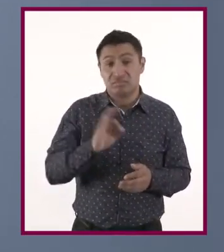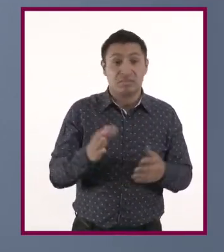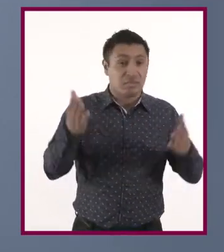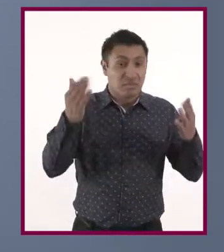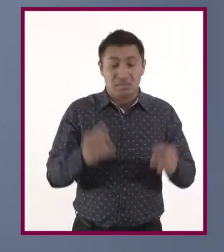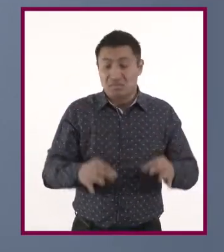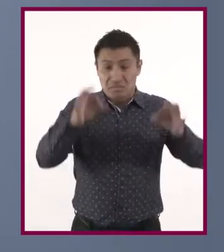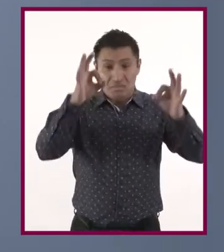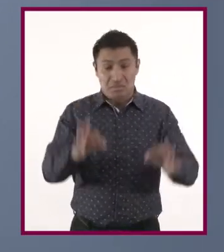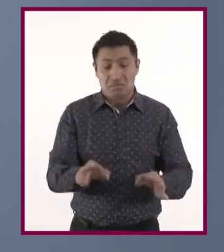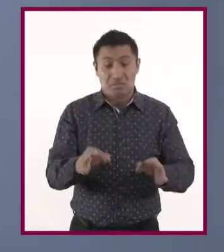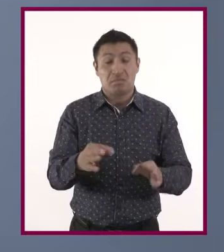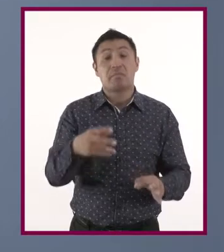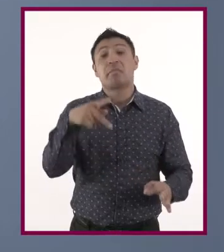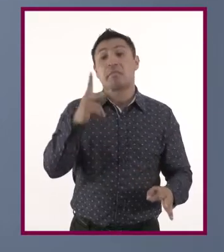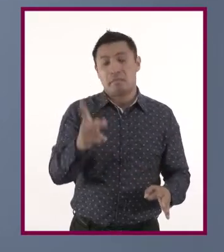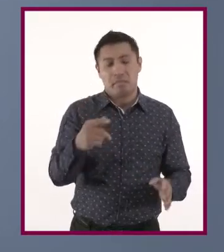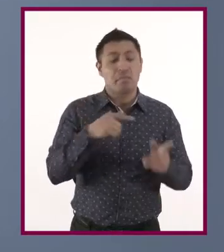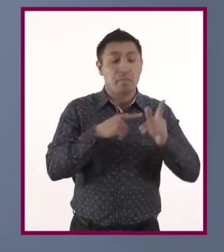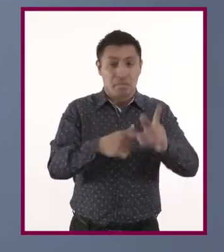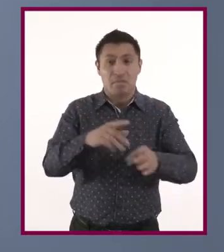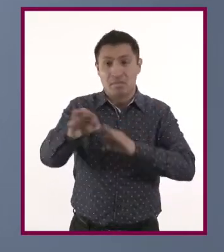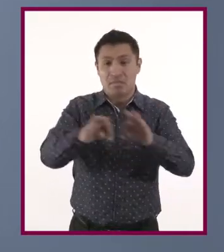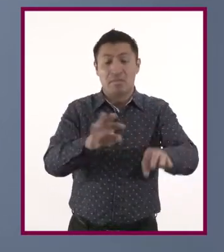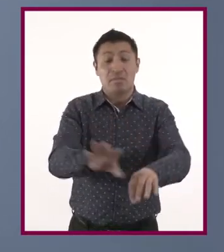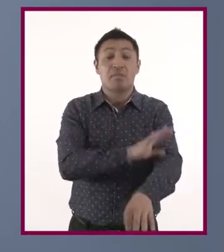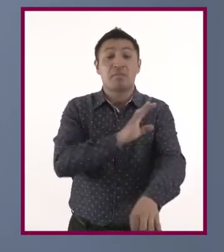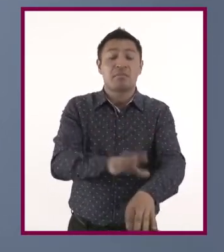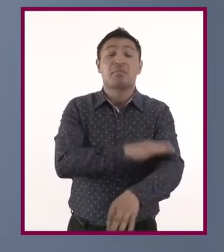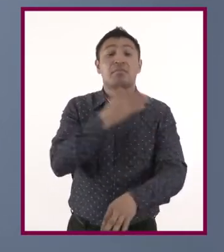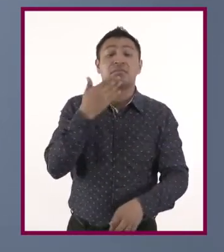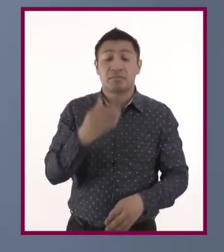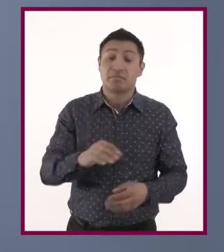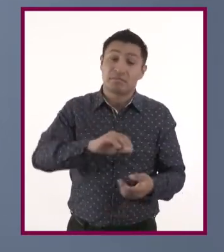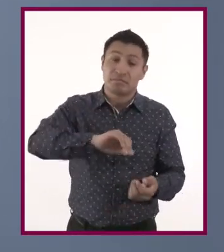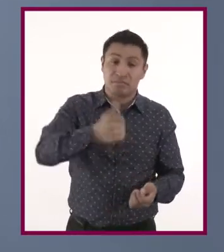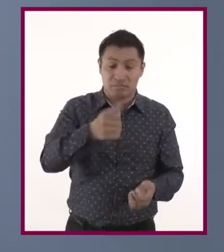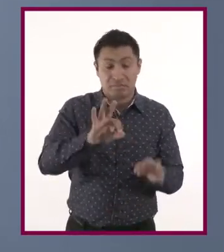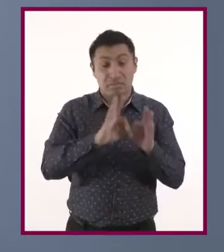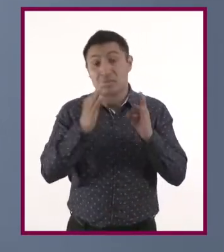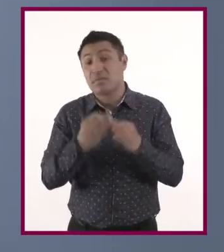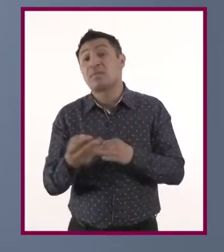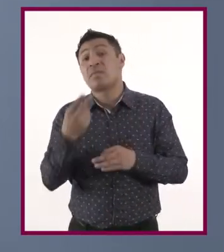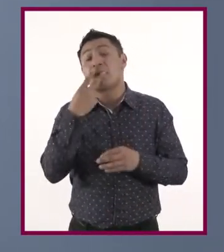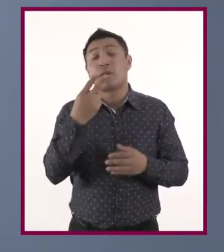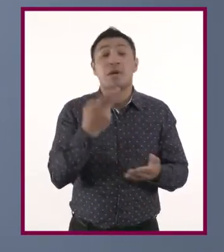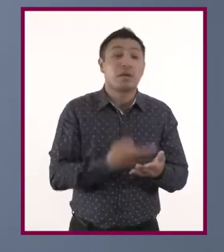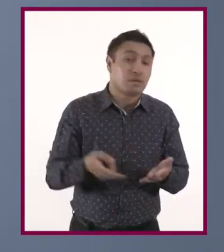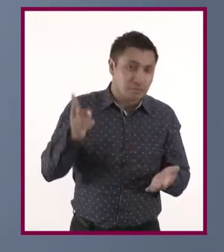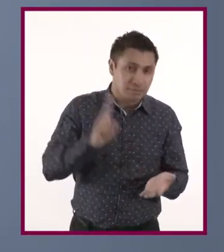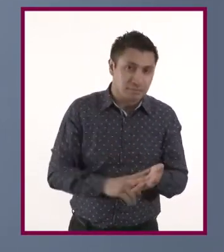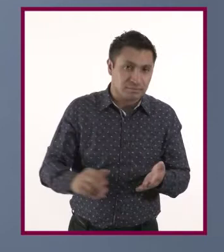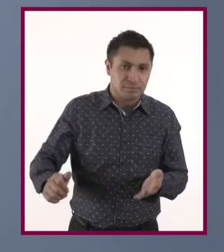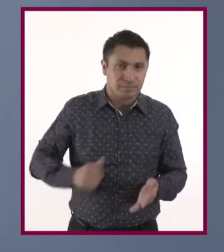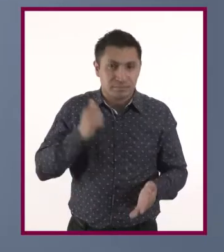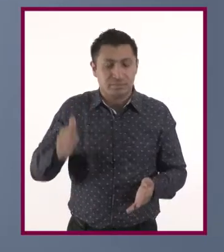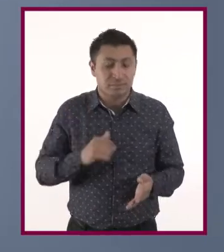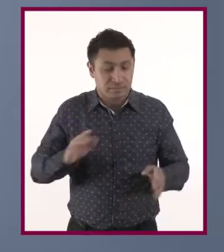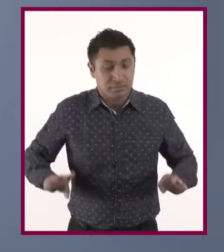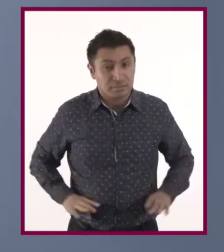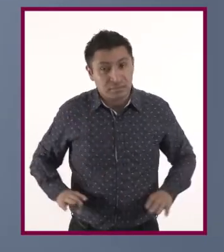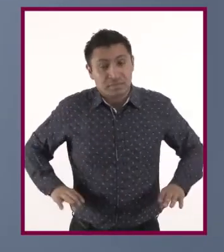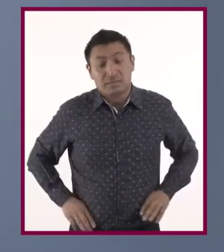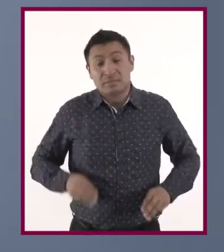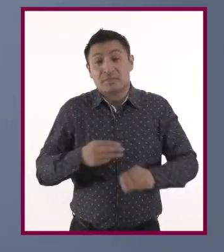tendrán la eficiencia suficiente, pero seguirán produciendo electricidad. Y otra forma de reciclarlos es aprovechar los componentes con los que